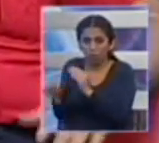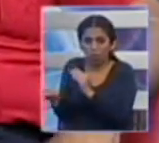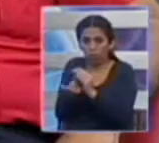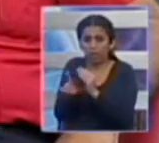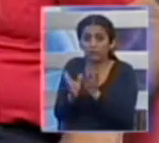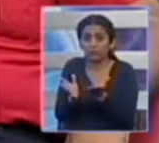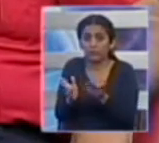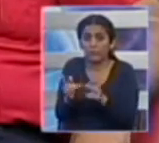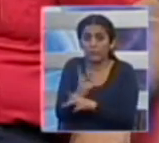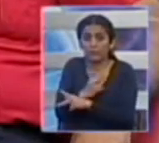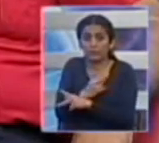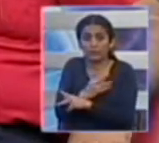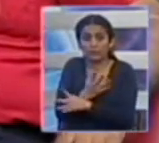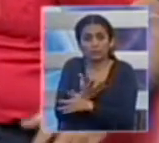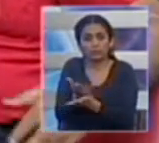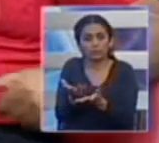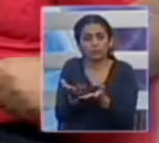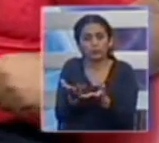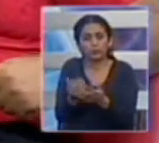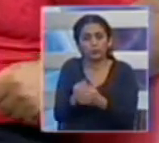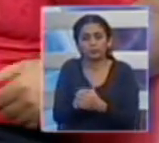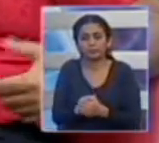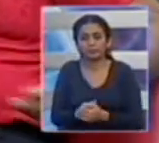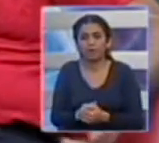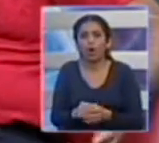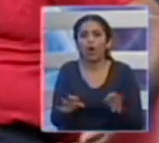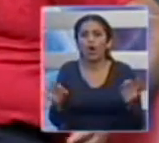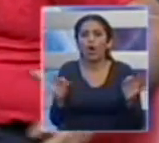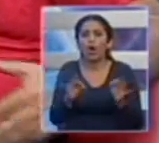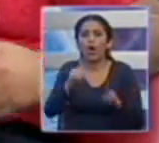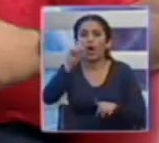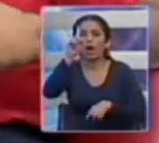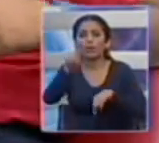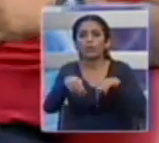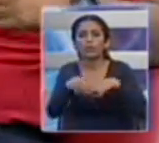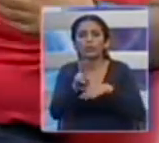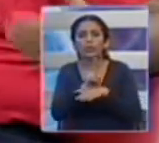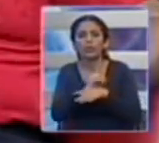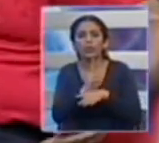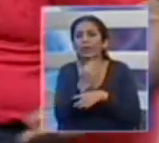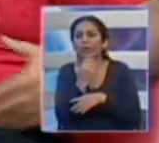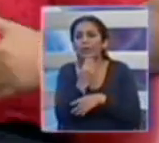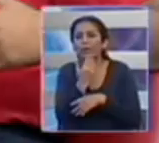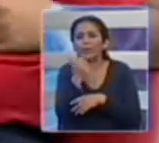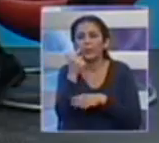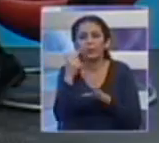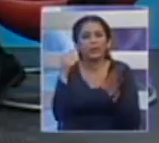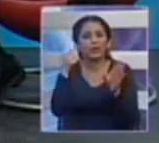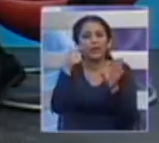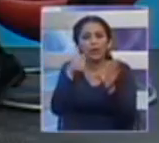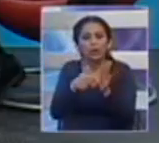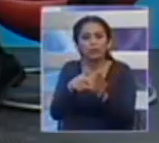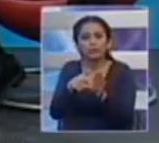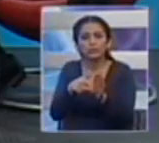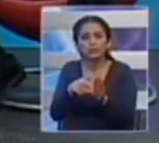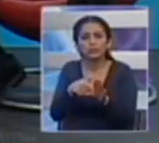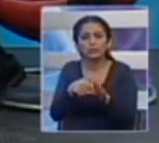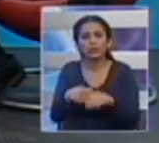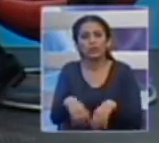por un lado. Luego tenemos el uso de la gasolina, donde le echan, pues, combustible en